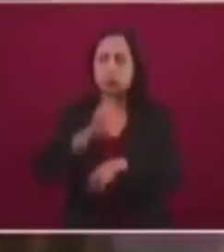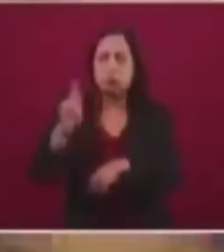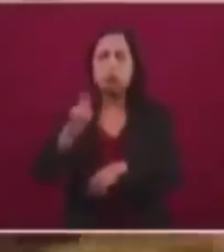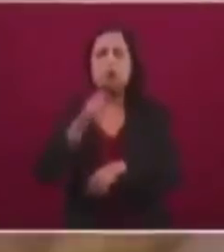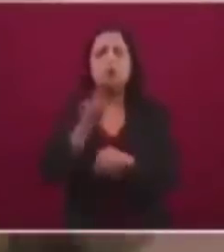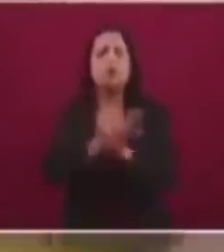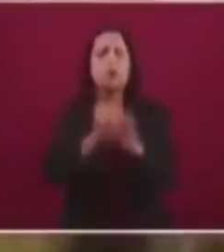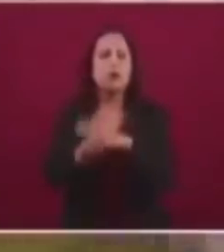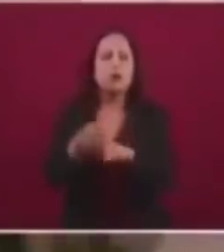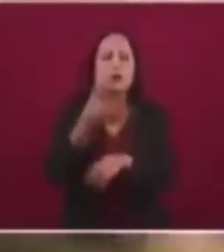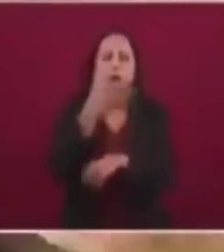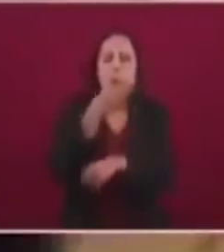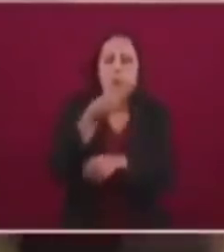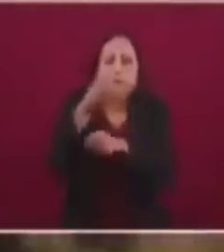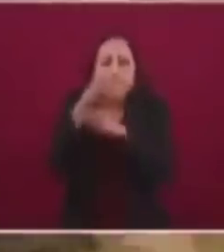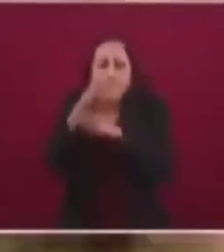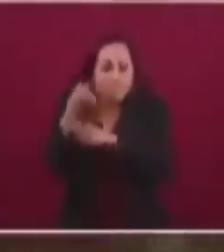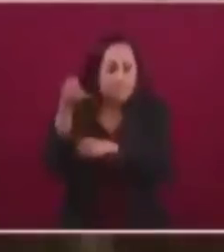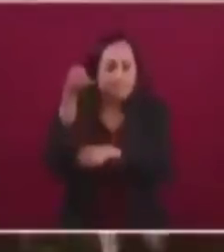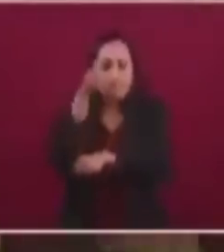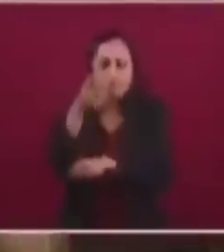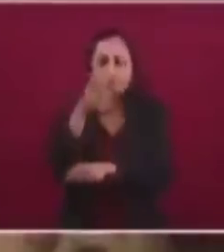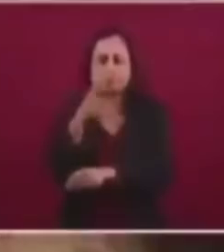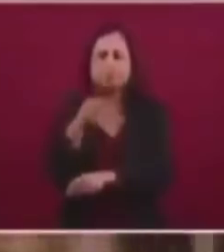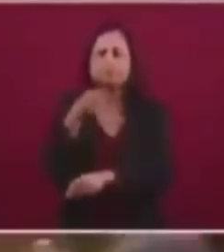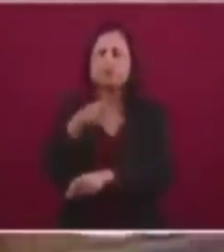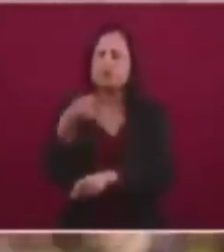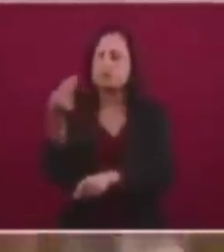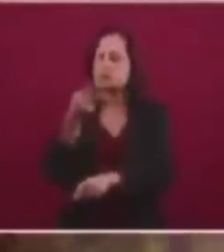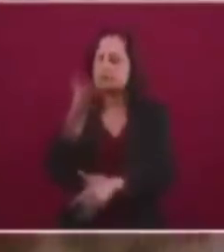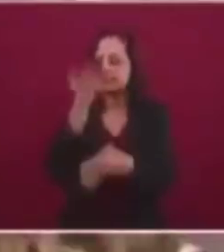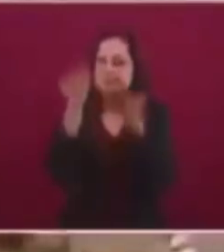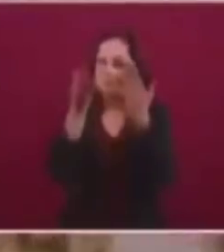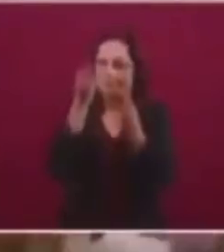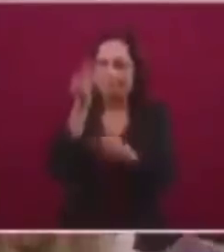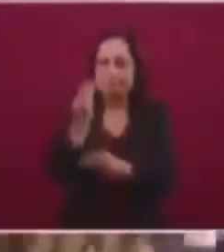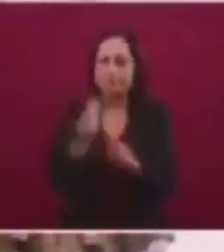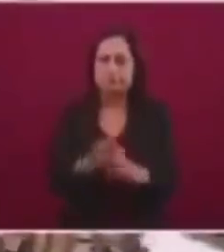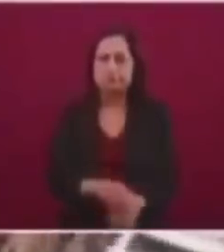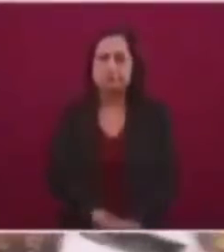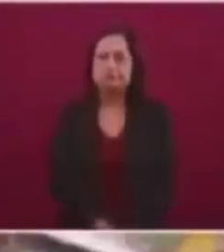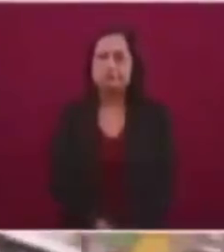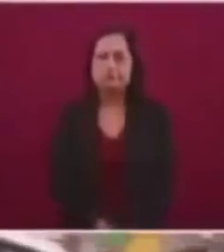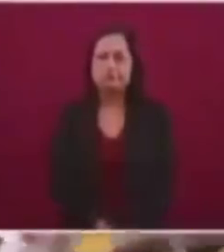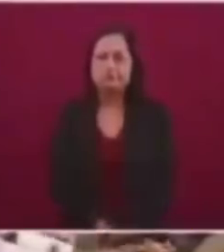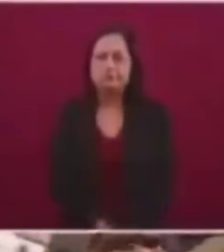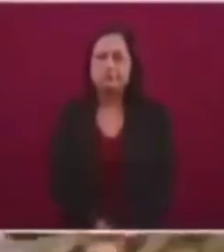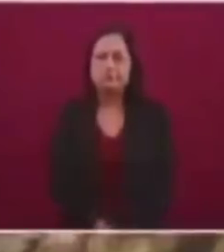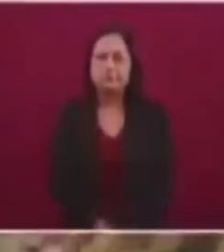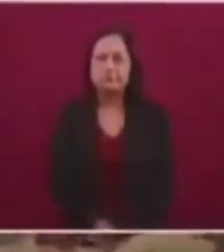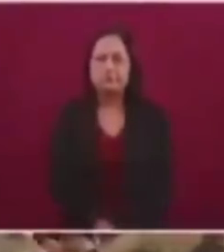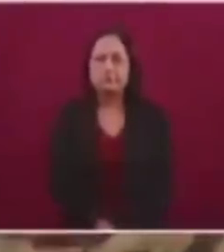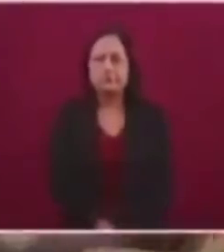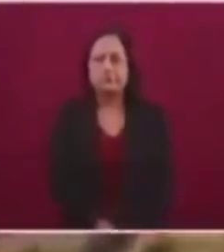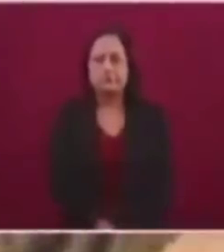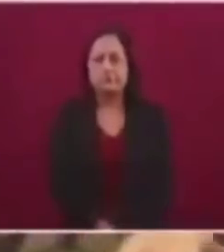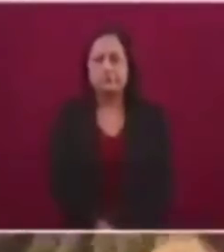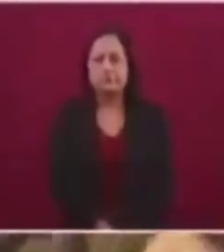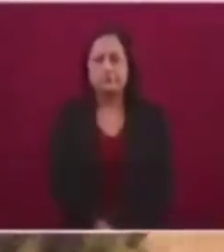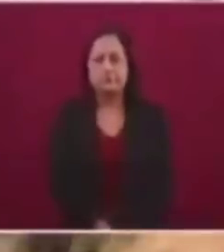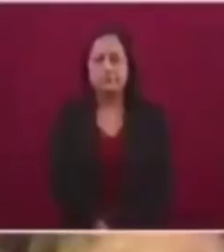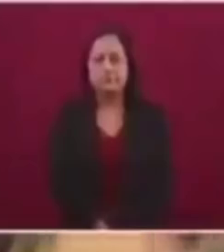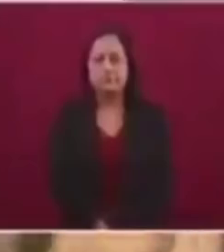sección de caída libre militar. Caída libre. Por una unidad de fuerzas especiales. Desfila una sección